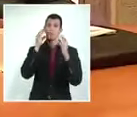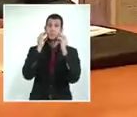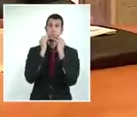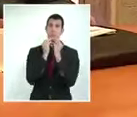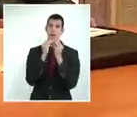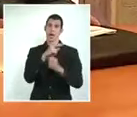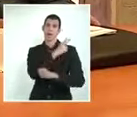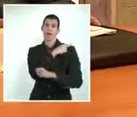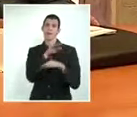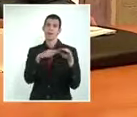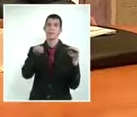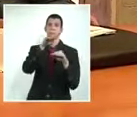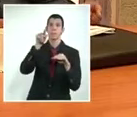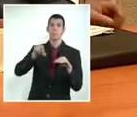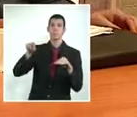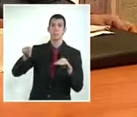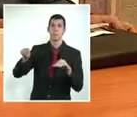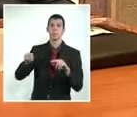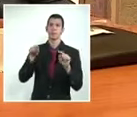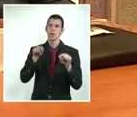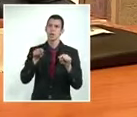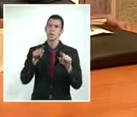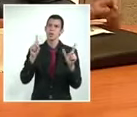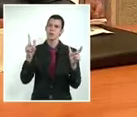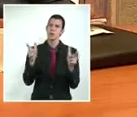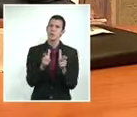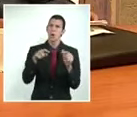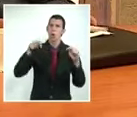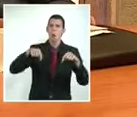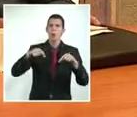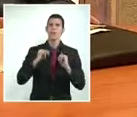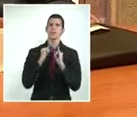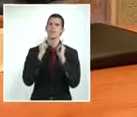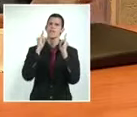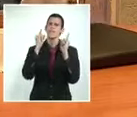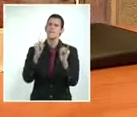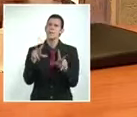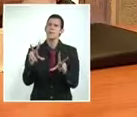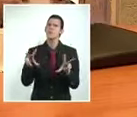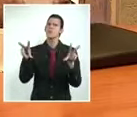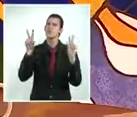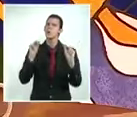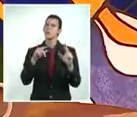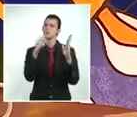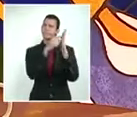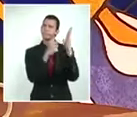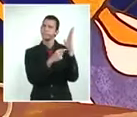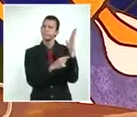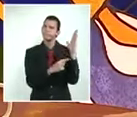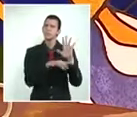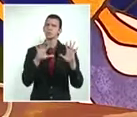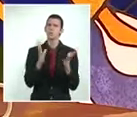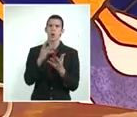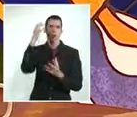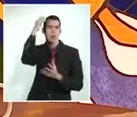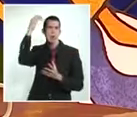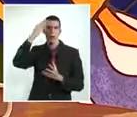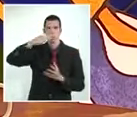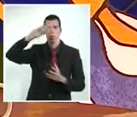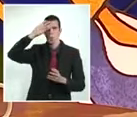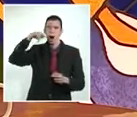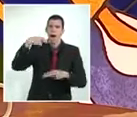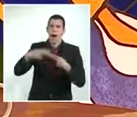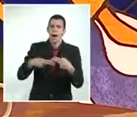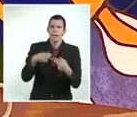Palacio de la Revolución, informó las nuevas medidas que se han aprobado por parte del gobierno cubano para enfrentar la actual pandemia de